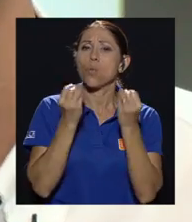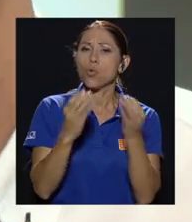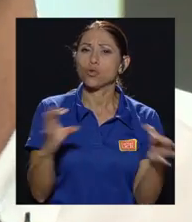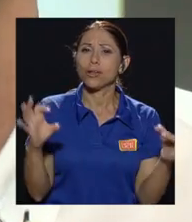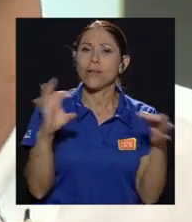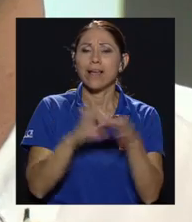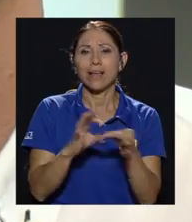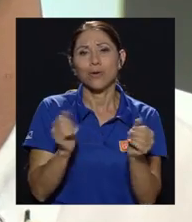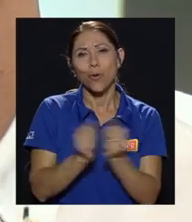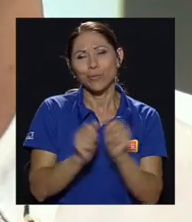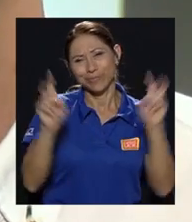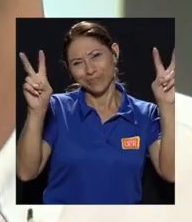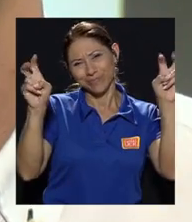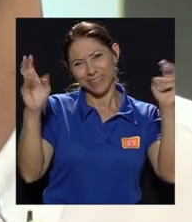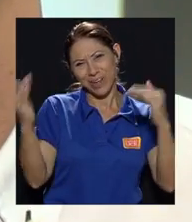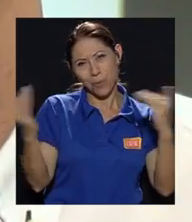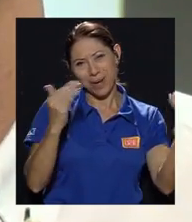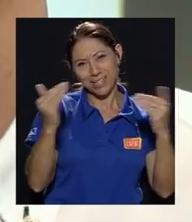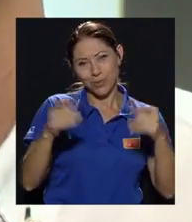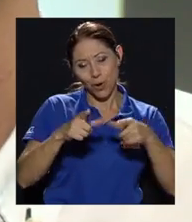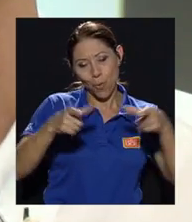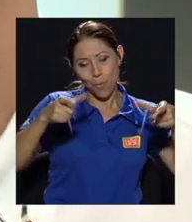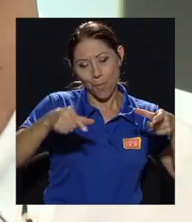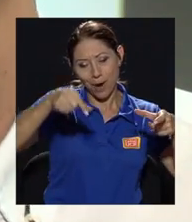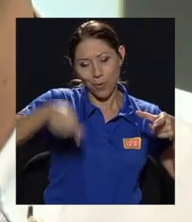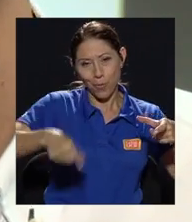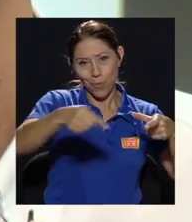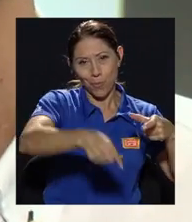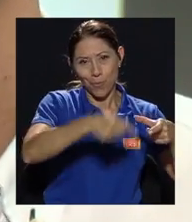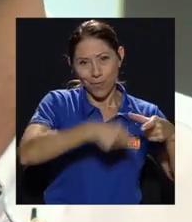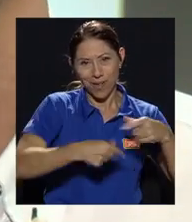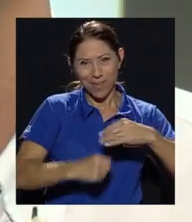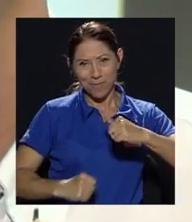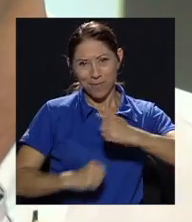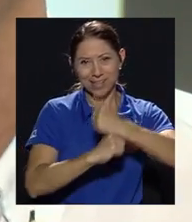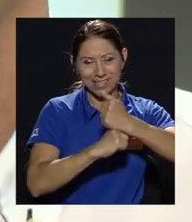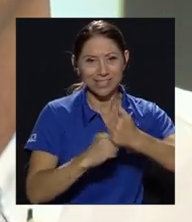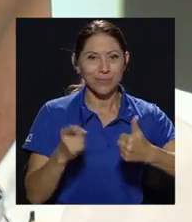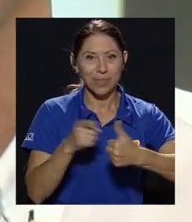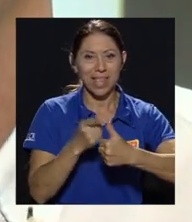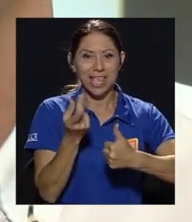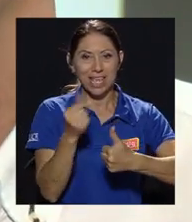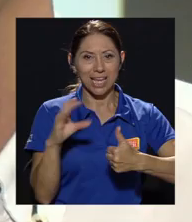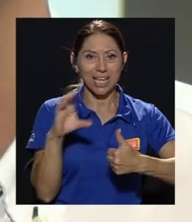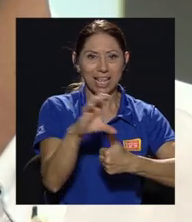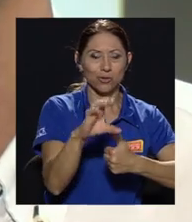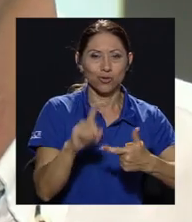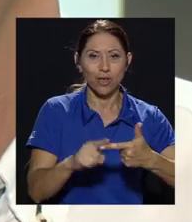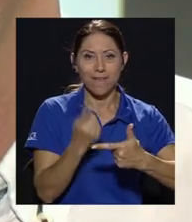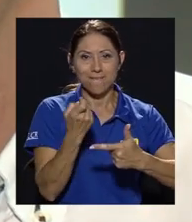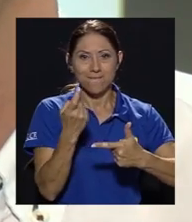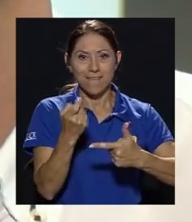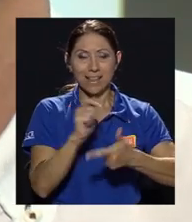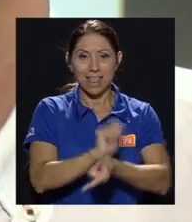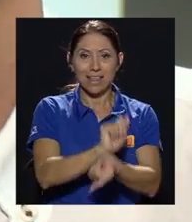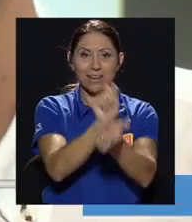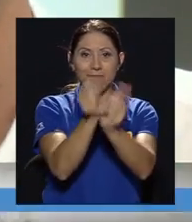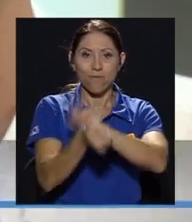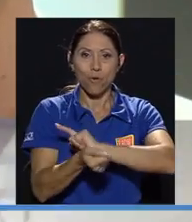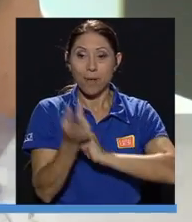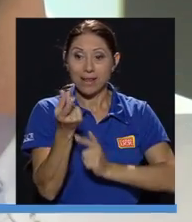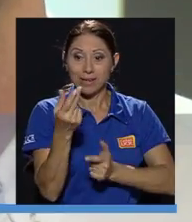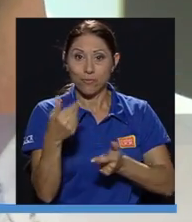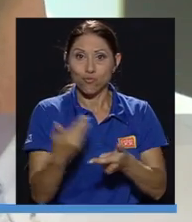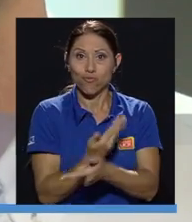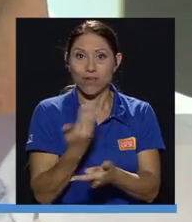tres patas del banco fiscal, es decir, tiene que ver con los ingresos, con la falta de una reforma que permita la llegada de recursos